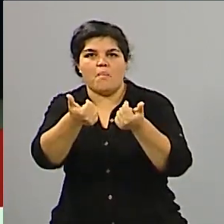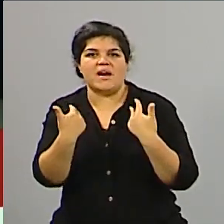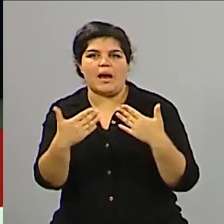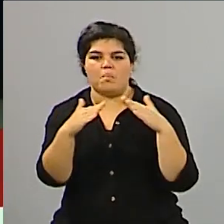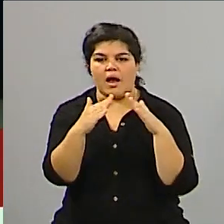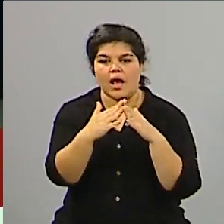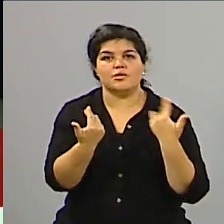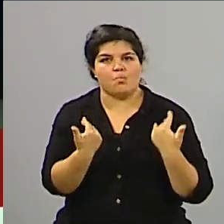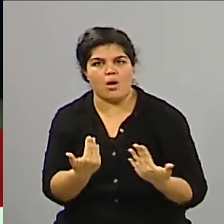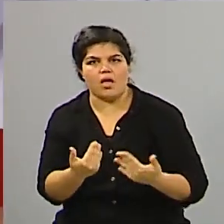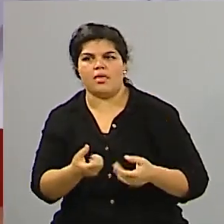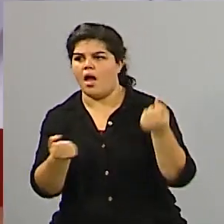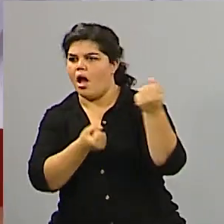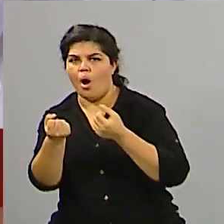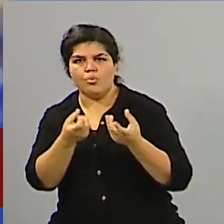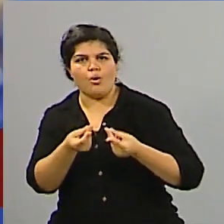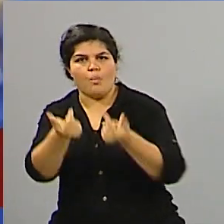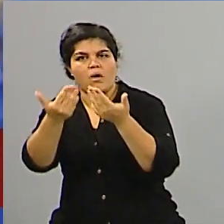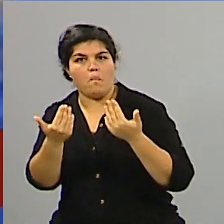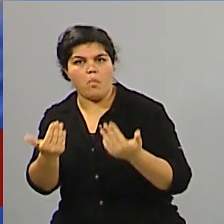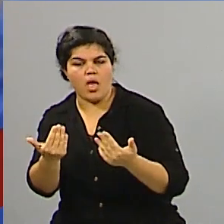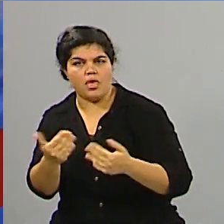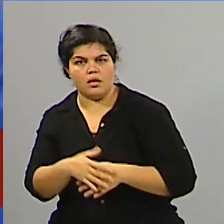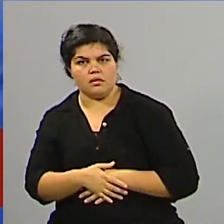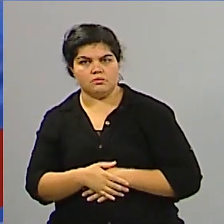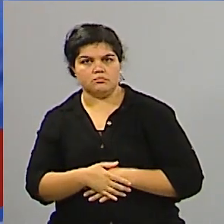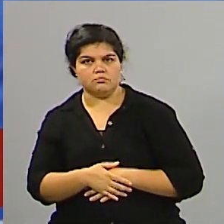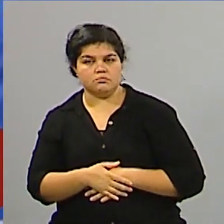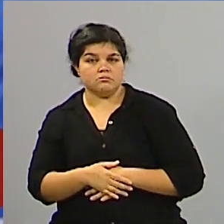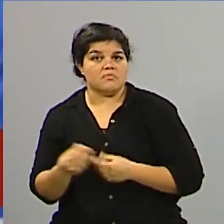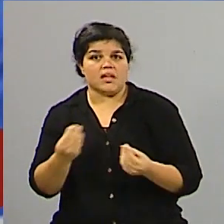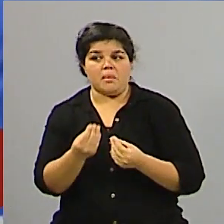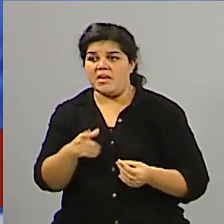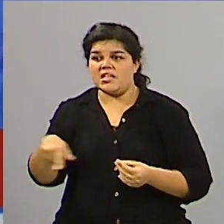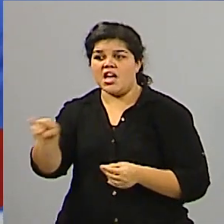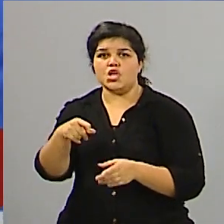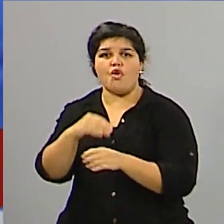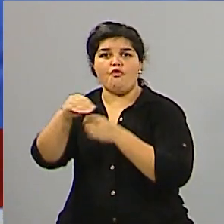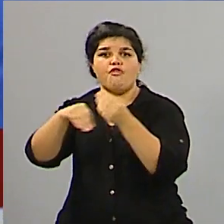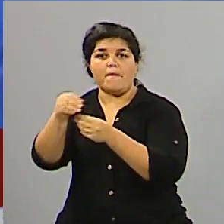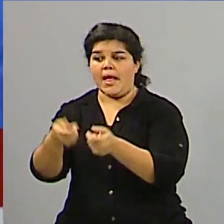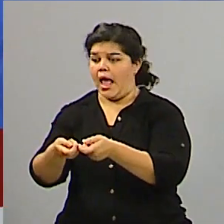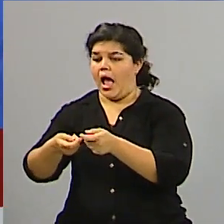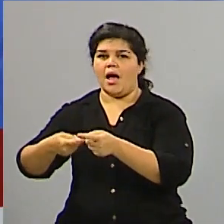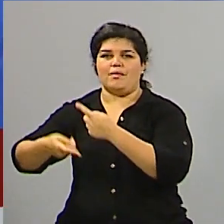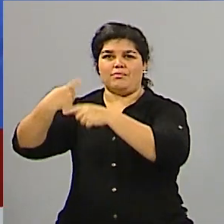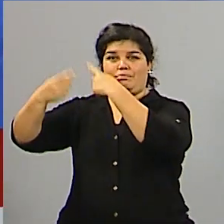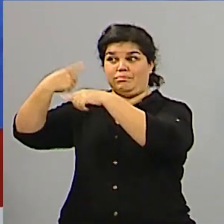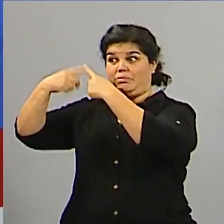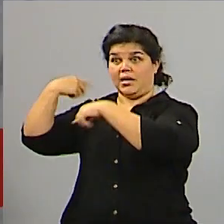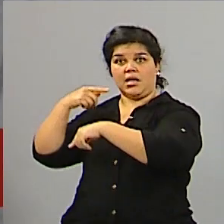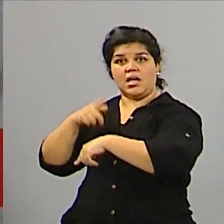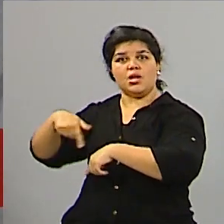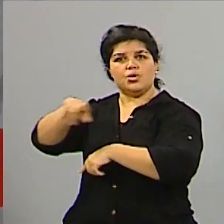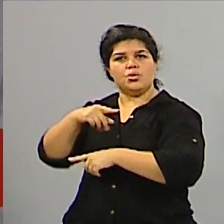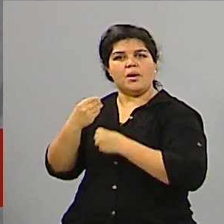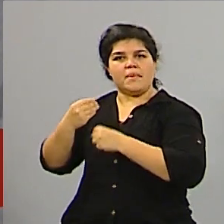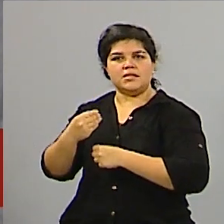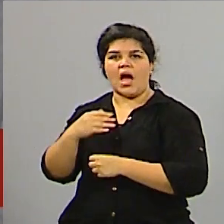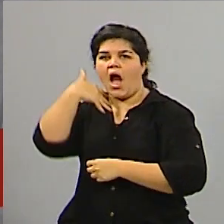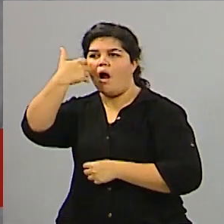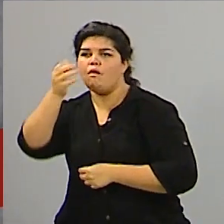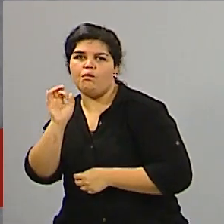La arboleda pública también está dejada, entra mucho no solamente por arriba las ramas de las casas, sino también por abajo con las raíces. Hay reclamos de